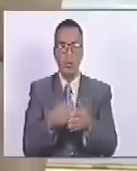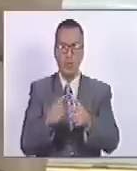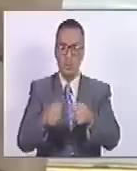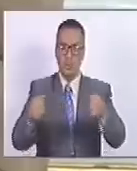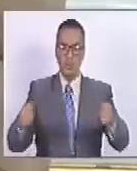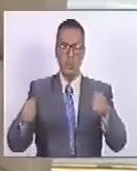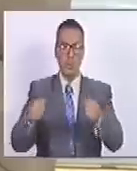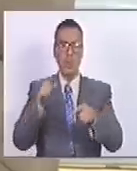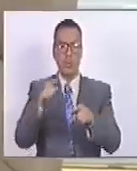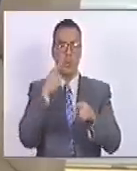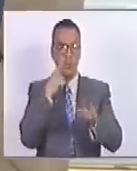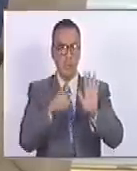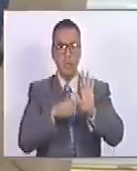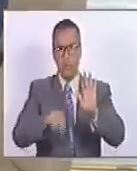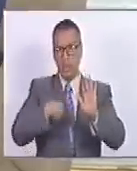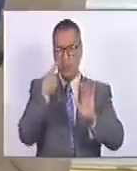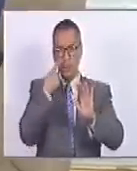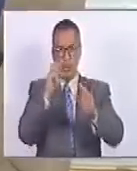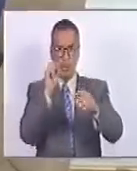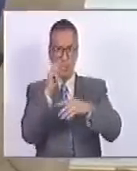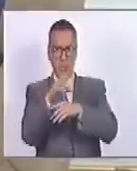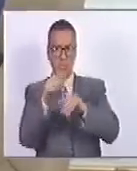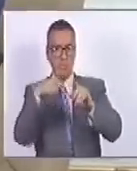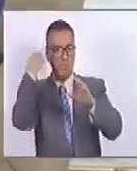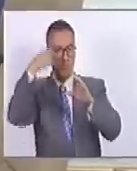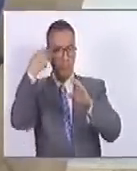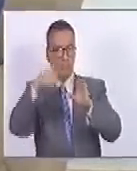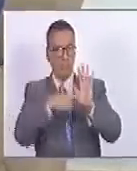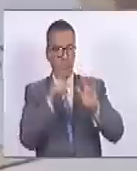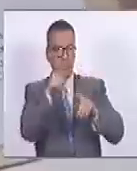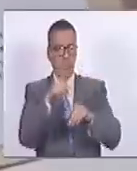Confidencial. Pónchalo aquí, ¿se puede?